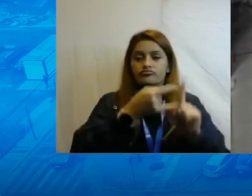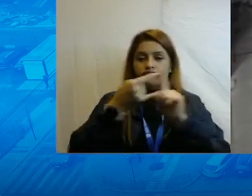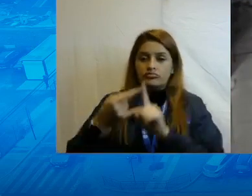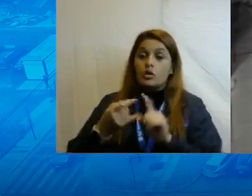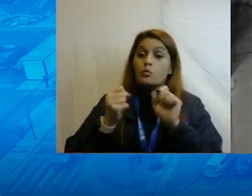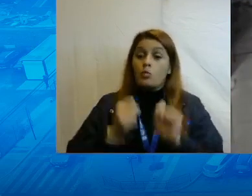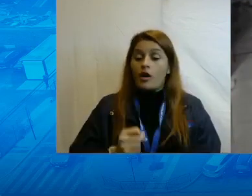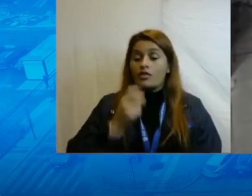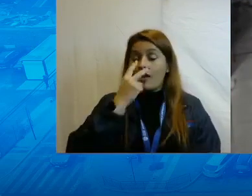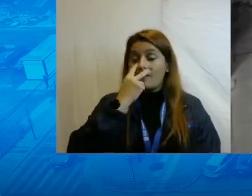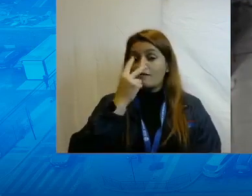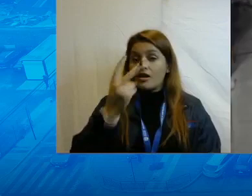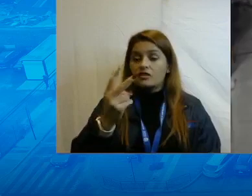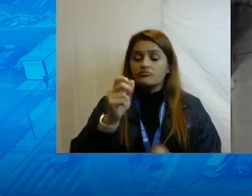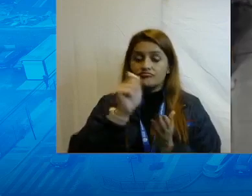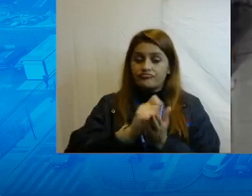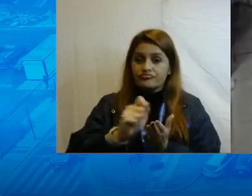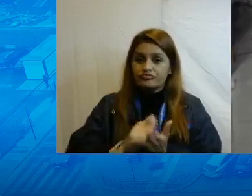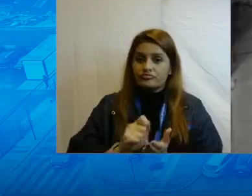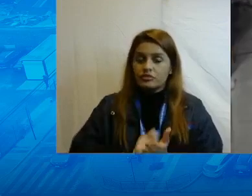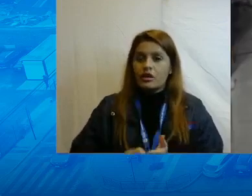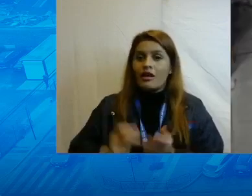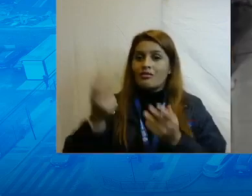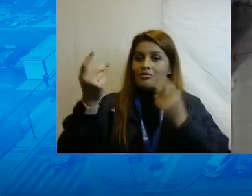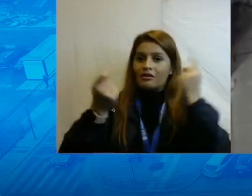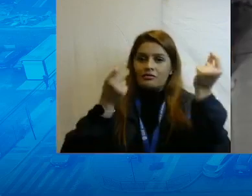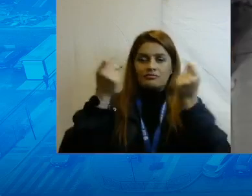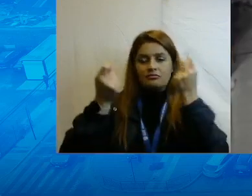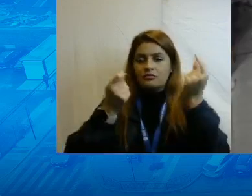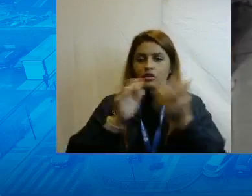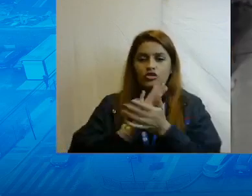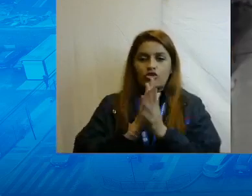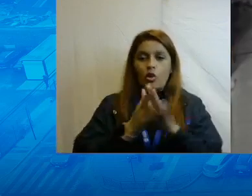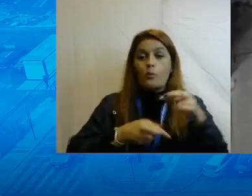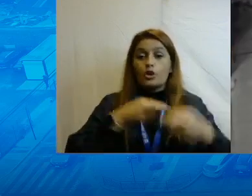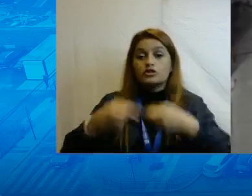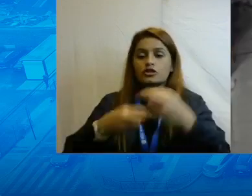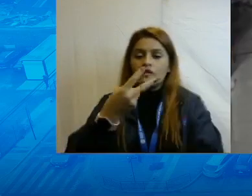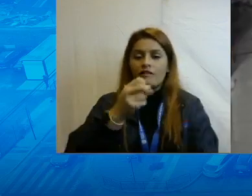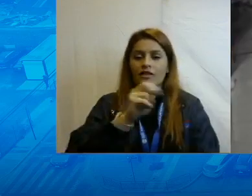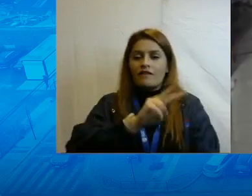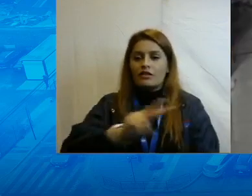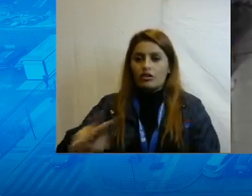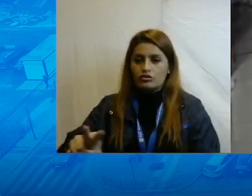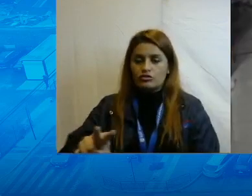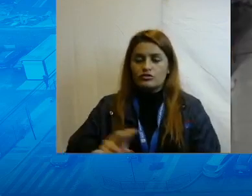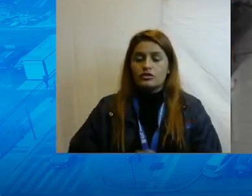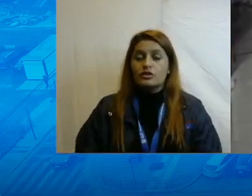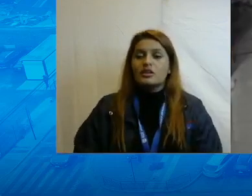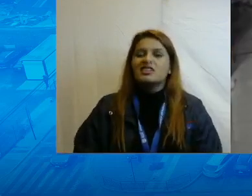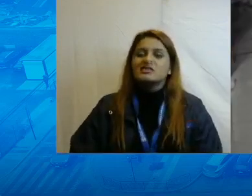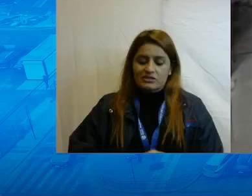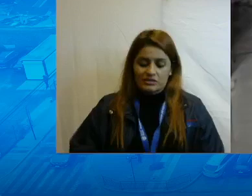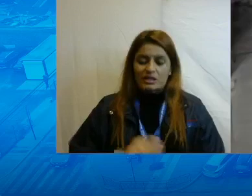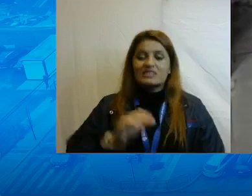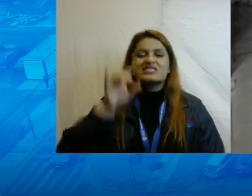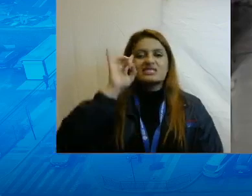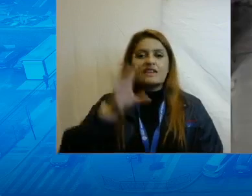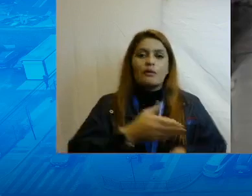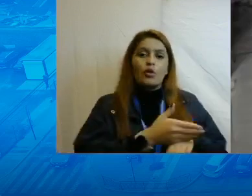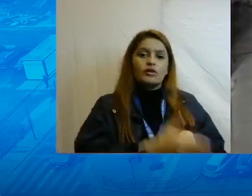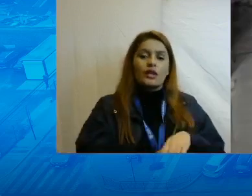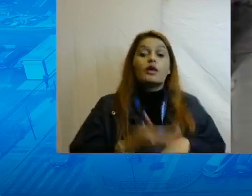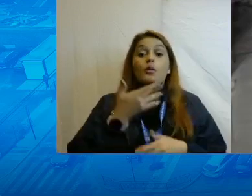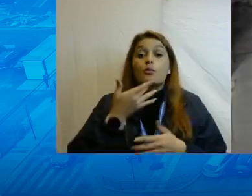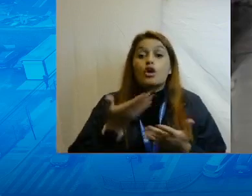las apreciaciones también y las observaciones durante el proceso 2022. Sabemos que fue muy tardío y por eso en